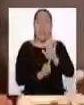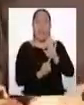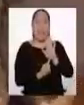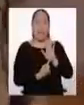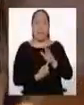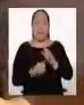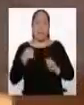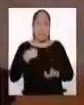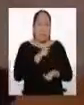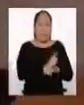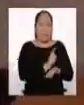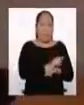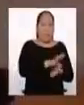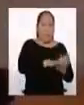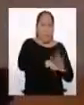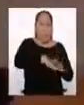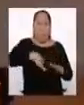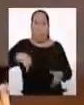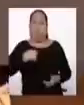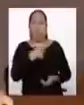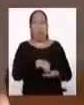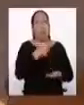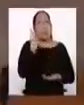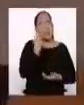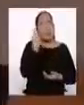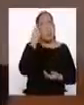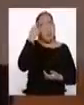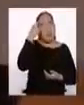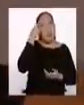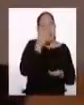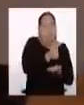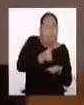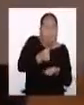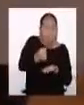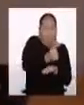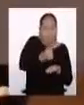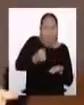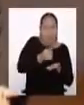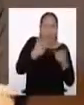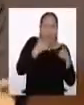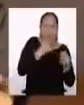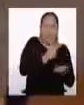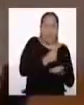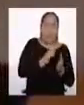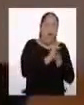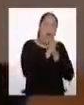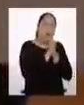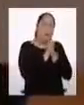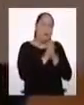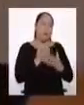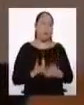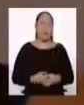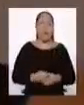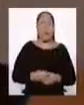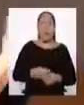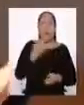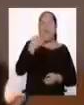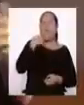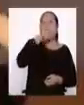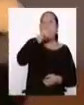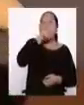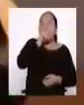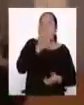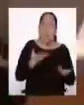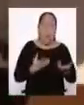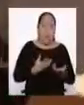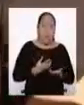que había salido de Lima y que lo único que pensaba era en el Atari, en los amigos del barrio, en el ají gallina y en el leche asada. Entonces